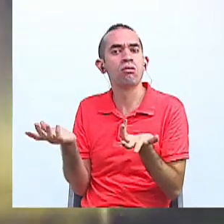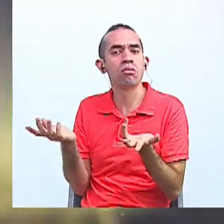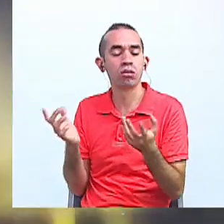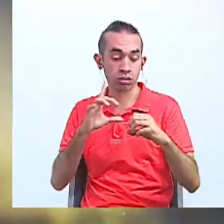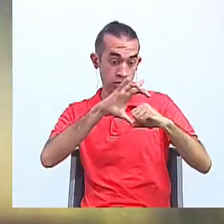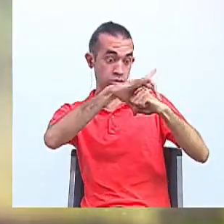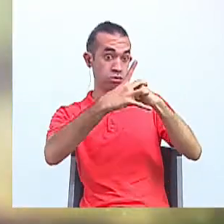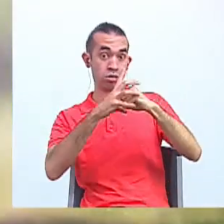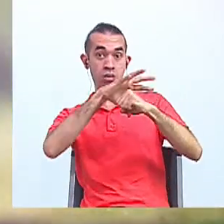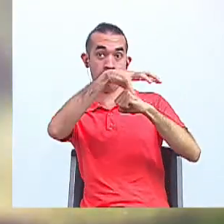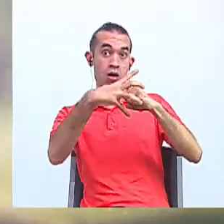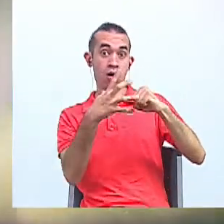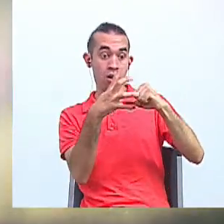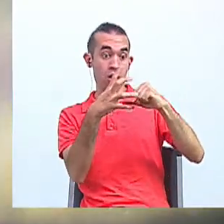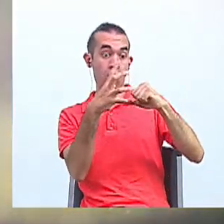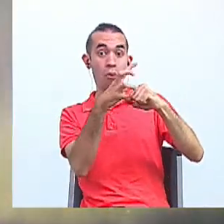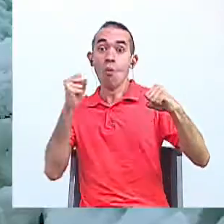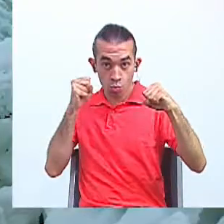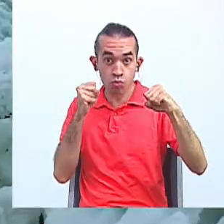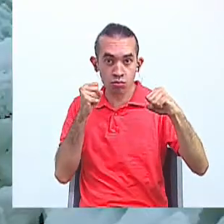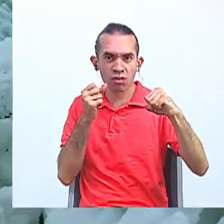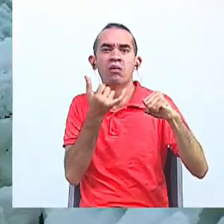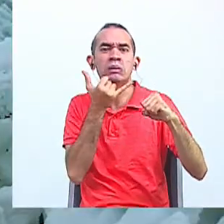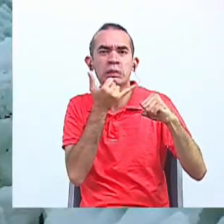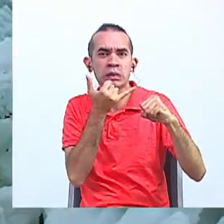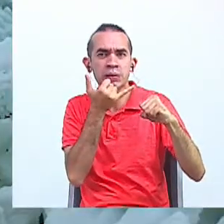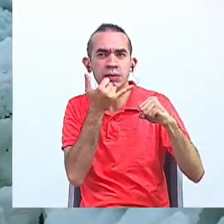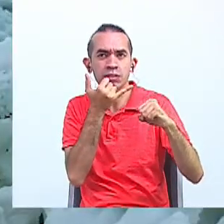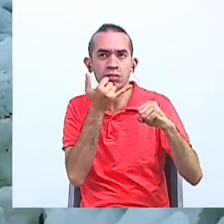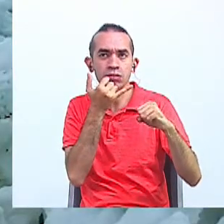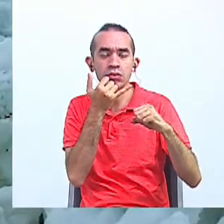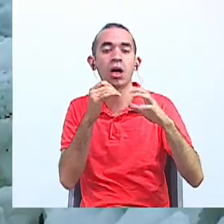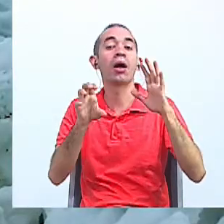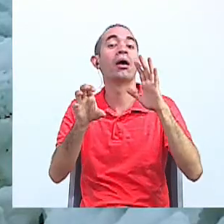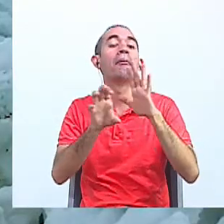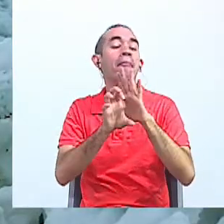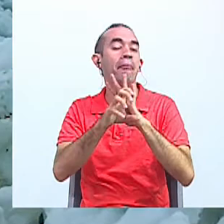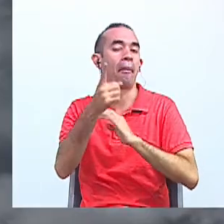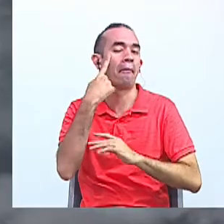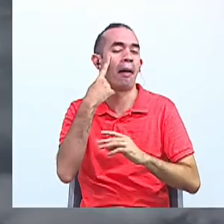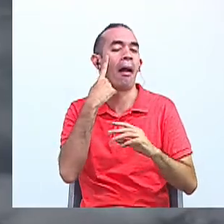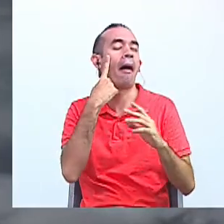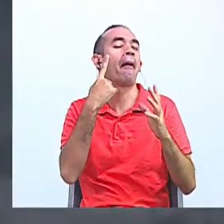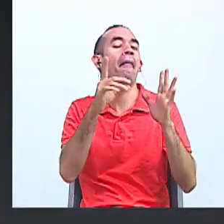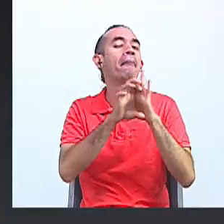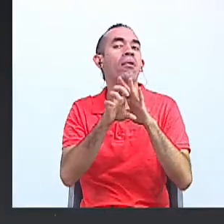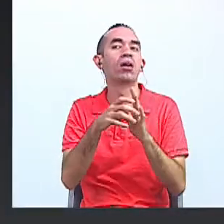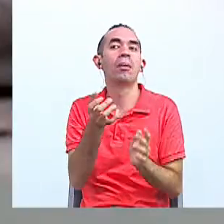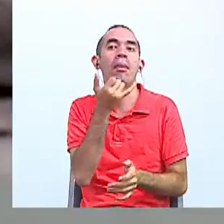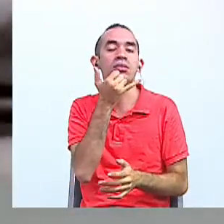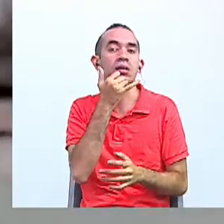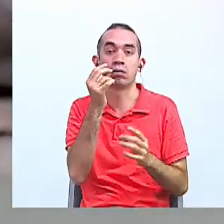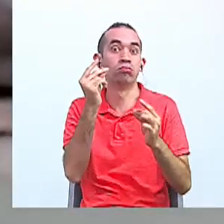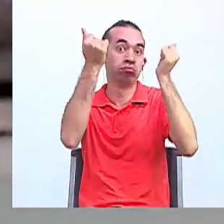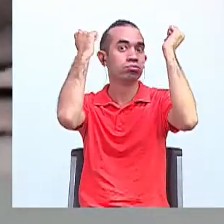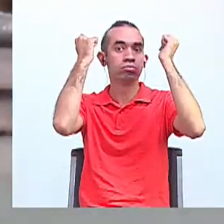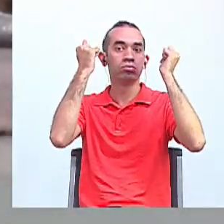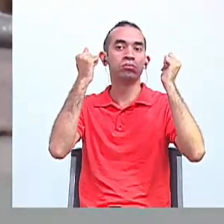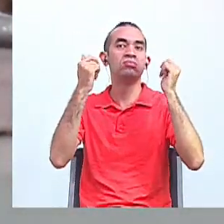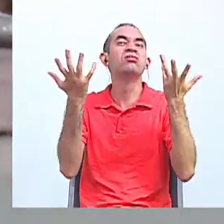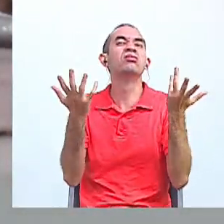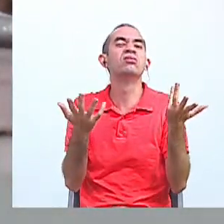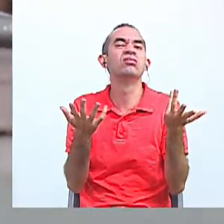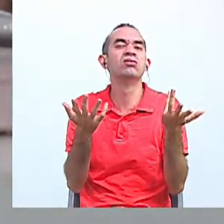Tierra si perdiera su atmósfera? Si retiraras la atmósfera de la Tierra de repente, todo se